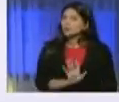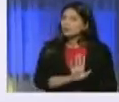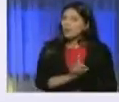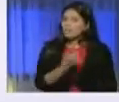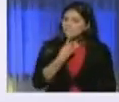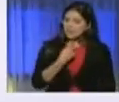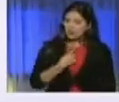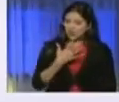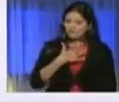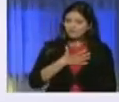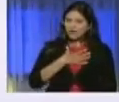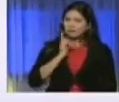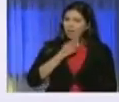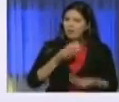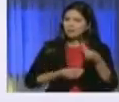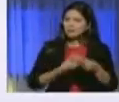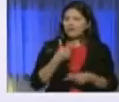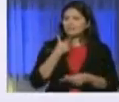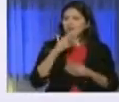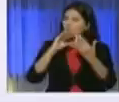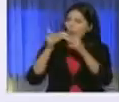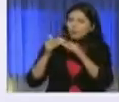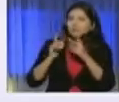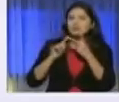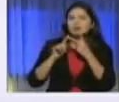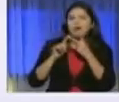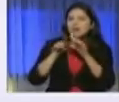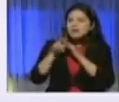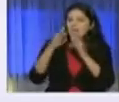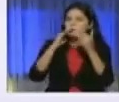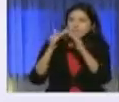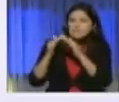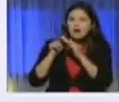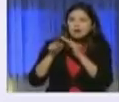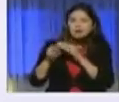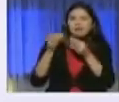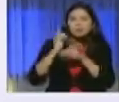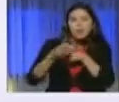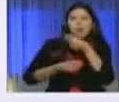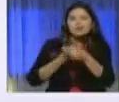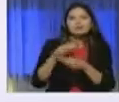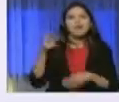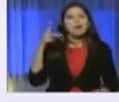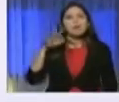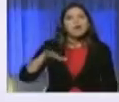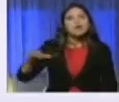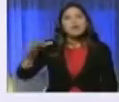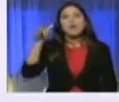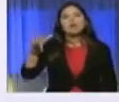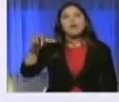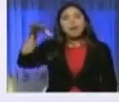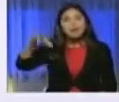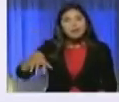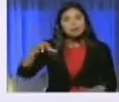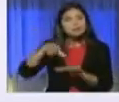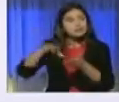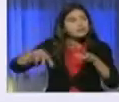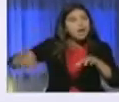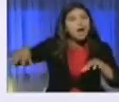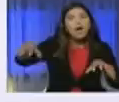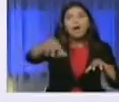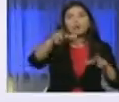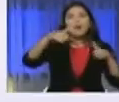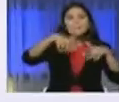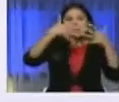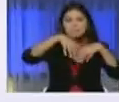debo hacer yo en mi barrio, en mi comunidad, en mi parroquia, en mi estado, en mi centro de trabajo,